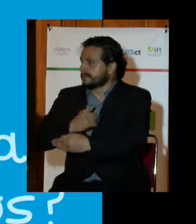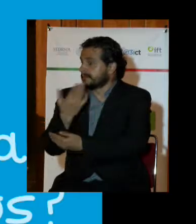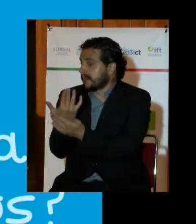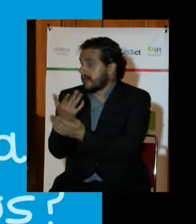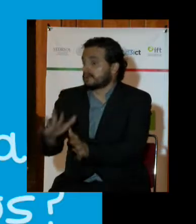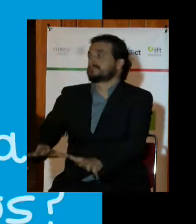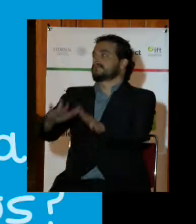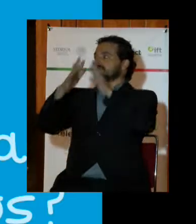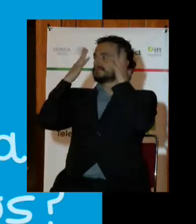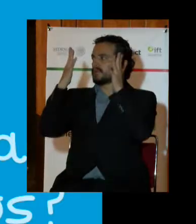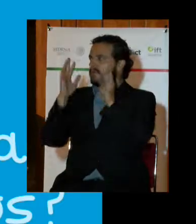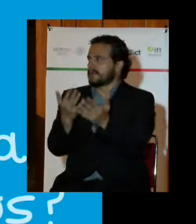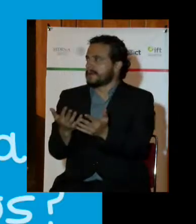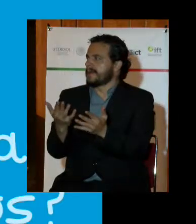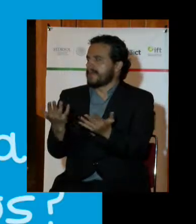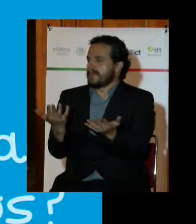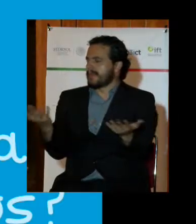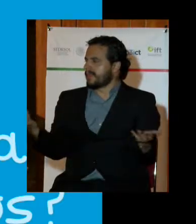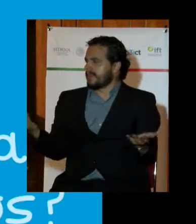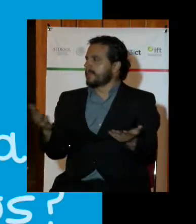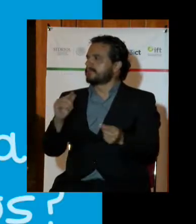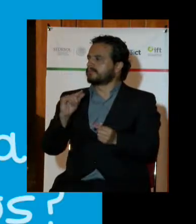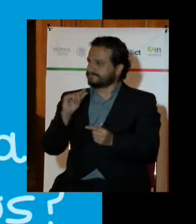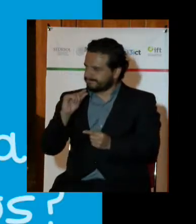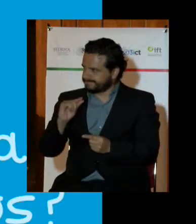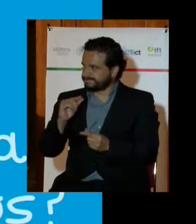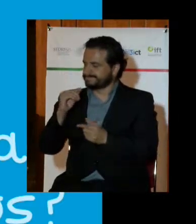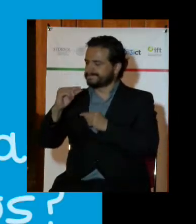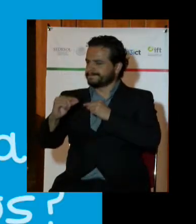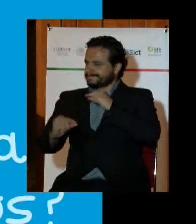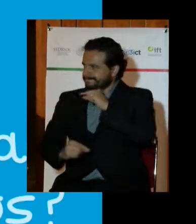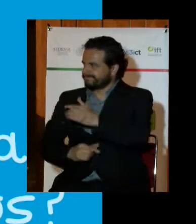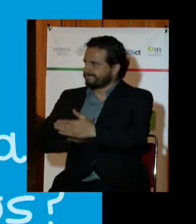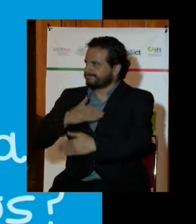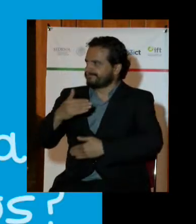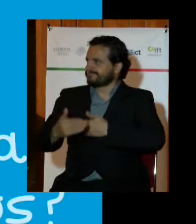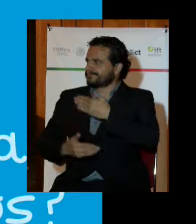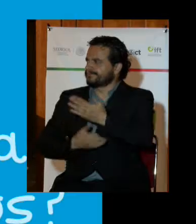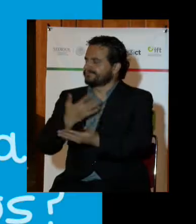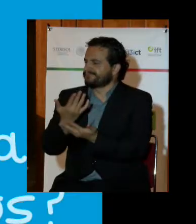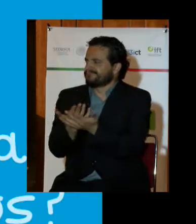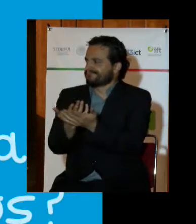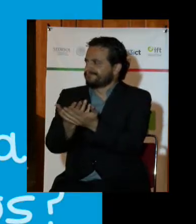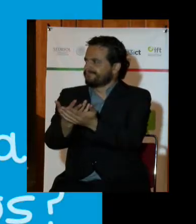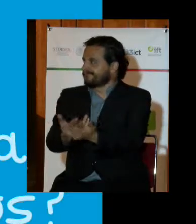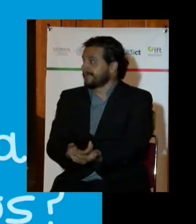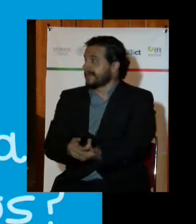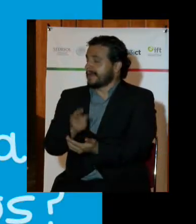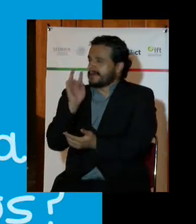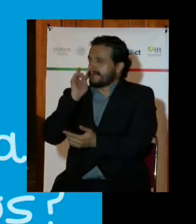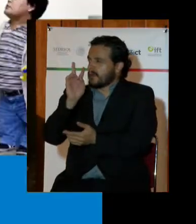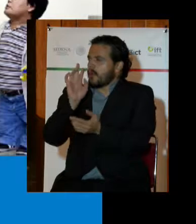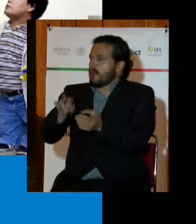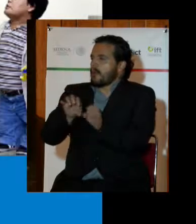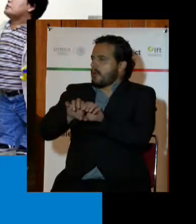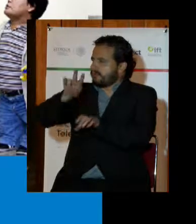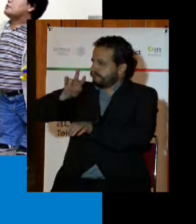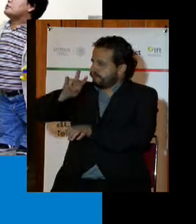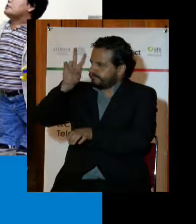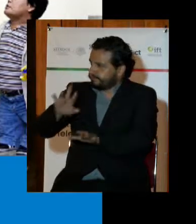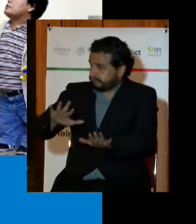noche a la mañana. Vamos a ir haciéndolo poco a poco y seamos realistas en las cosas que se pueden lograr. Siguiente slide, por